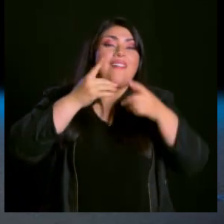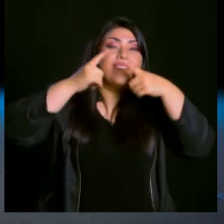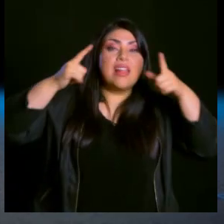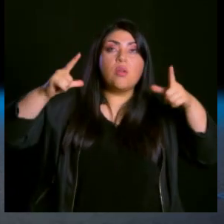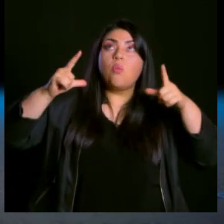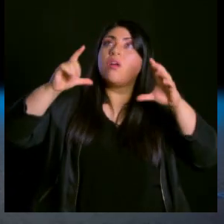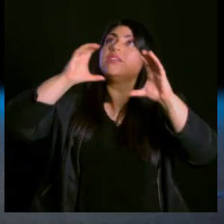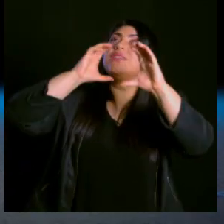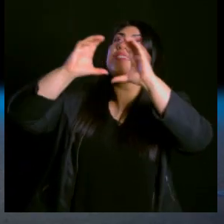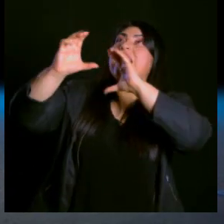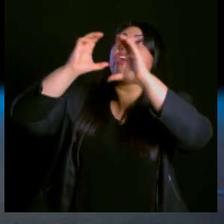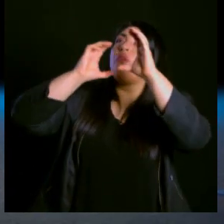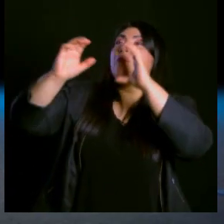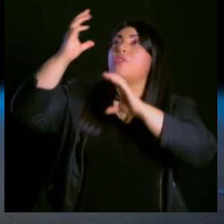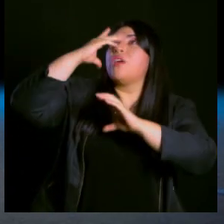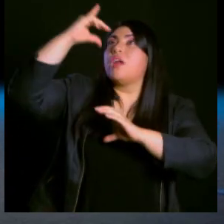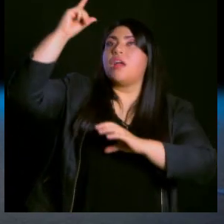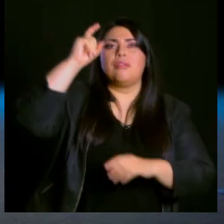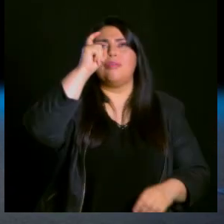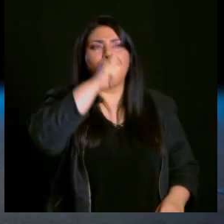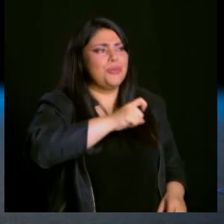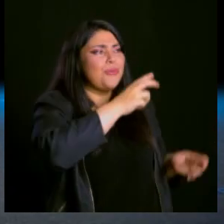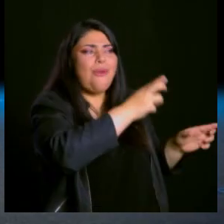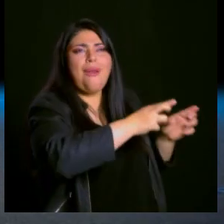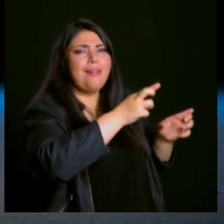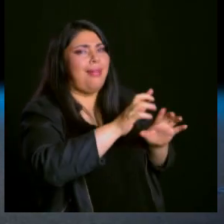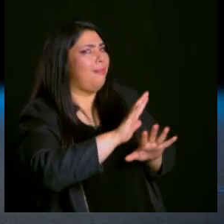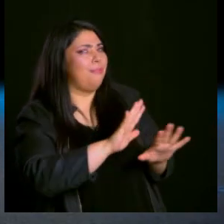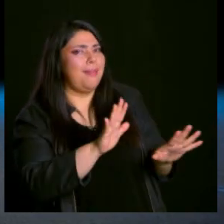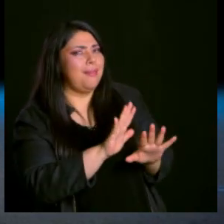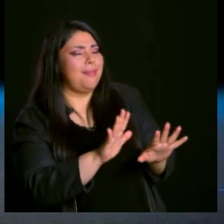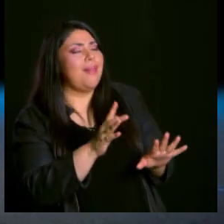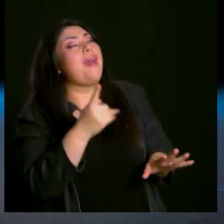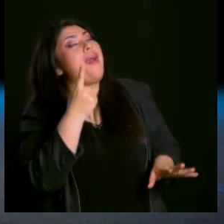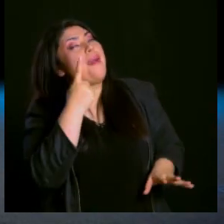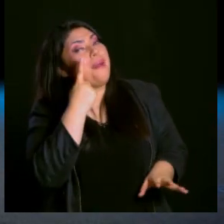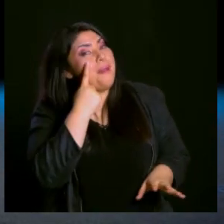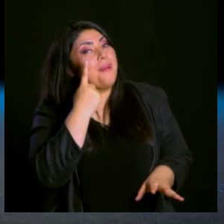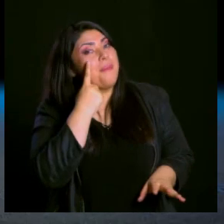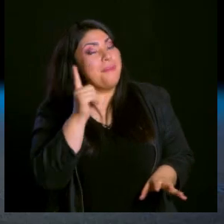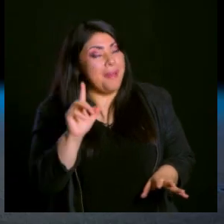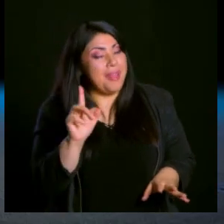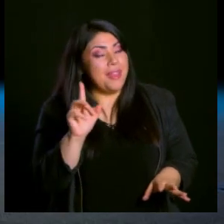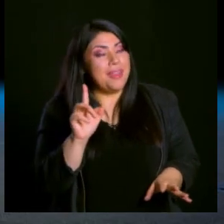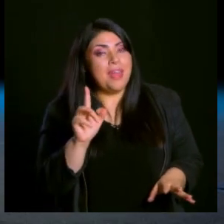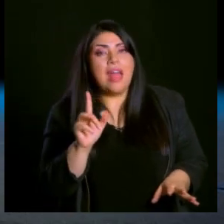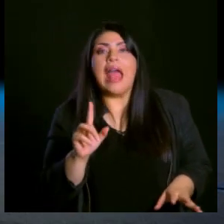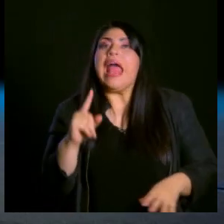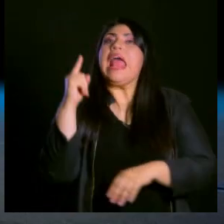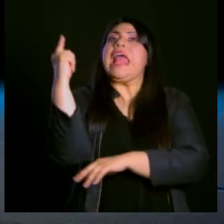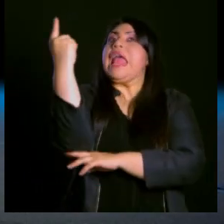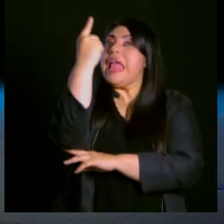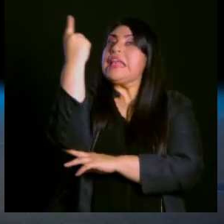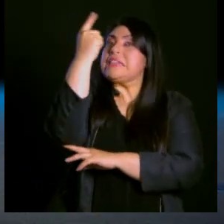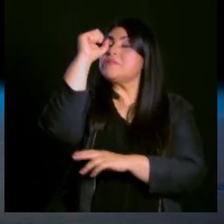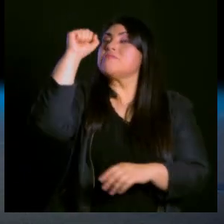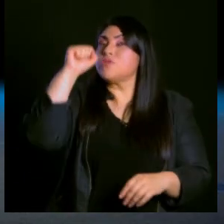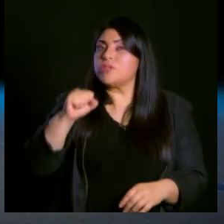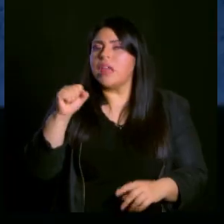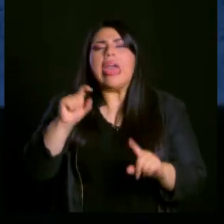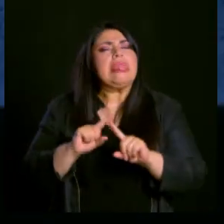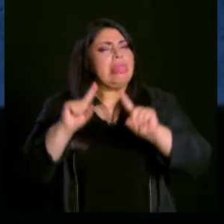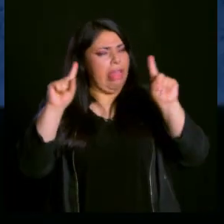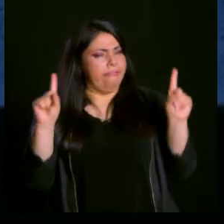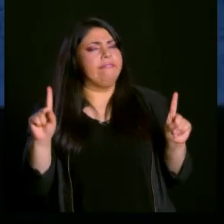hombres sino a Dios voy a repetir Esto no es de menos importancia sino que es diferente